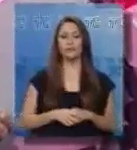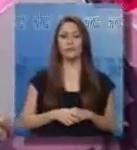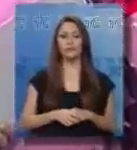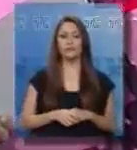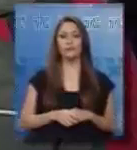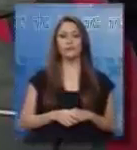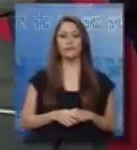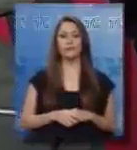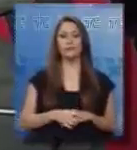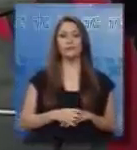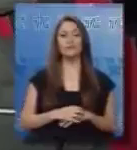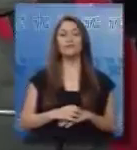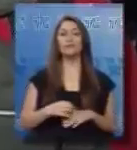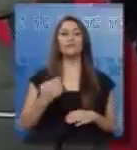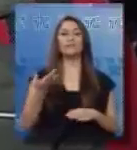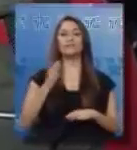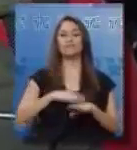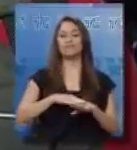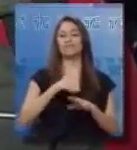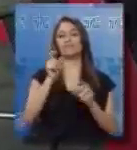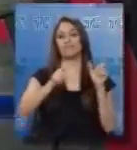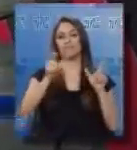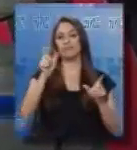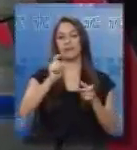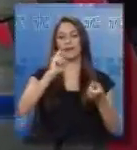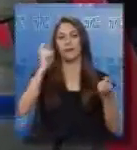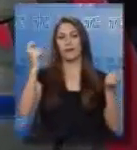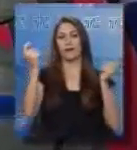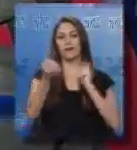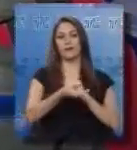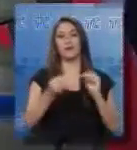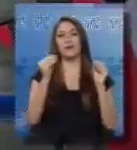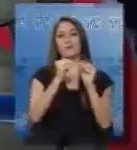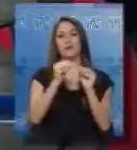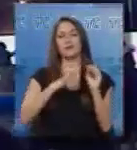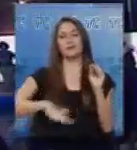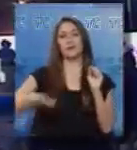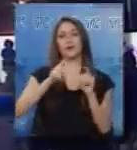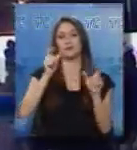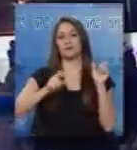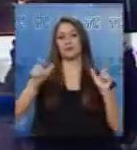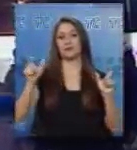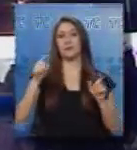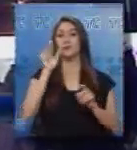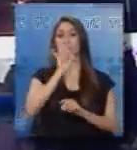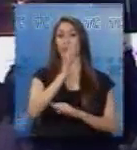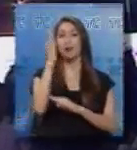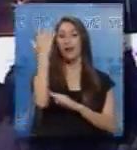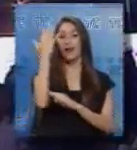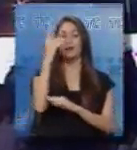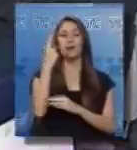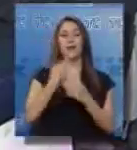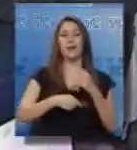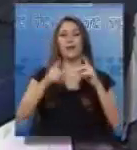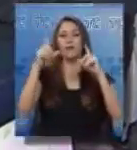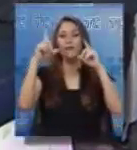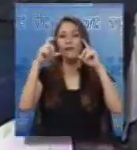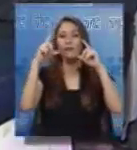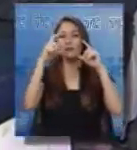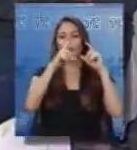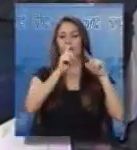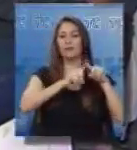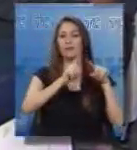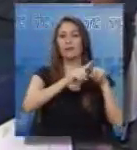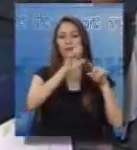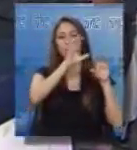La Navidad, ya las fiestas van cambiando y se vuelven más populares, más del pueblo, ¿no? El árbol está adornado con fotos de la gente de los 8 cantones de